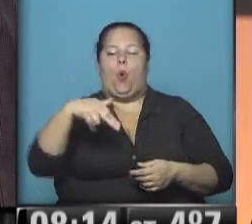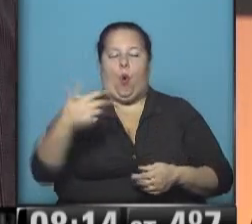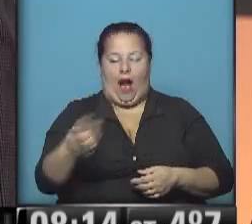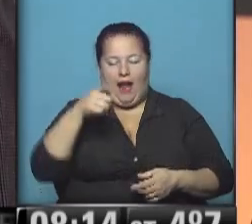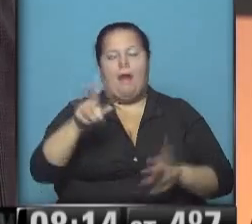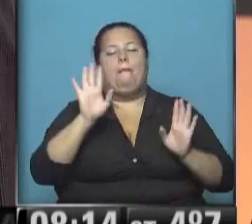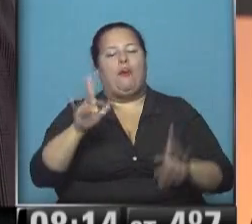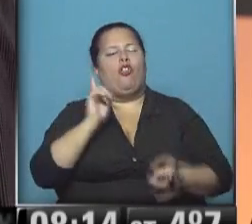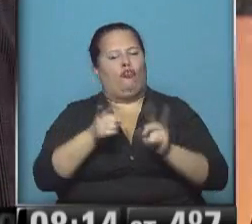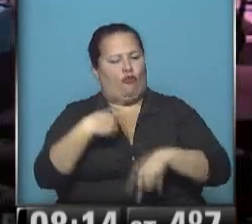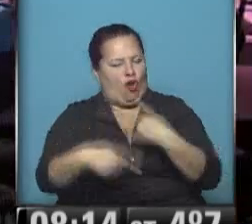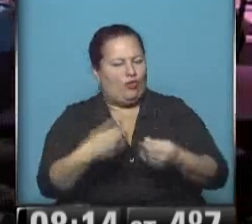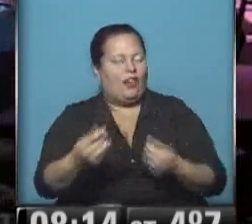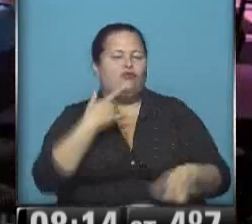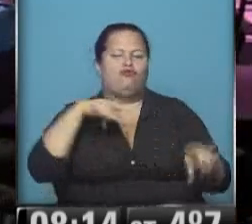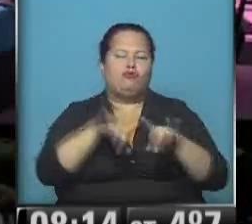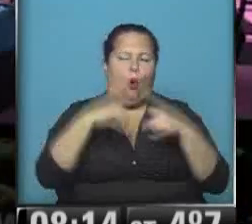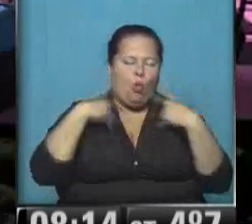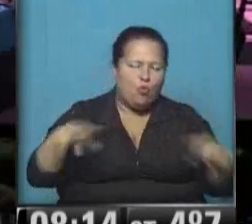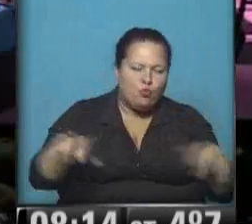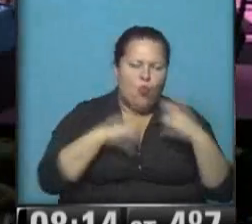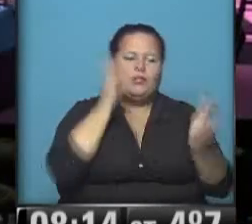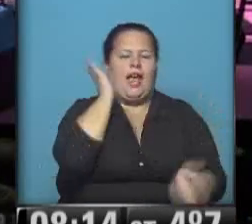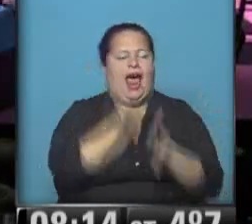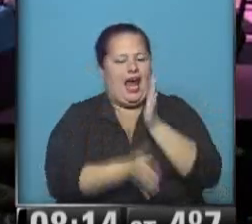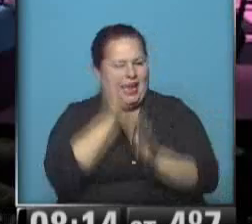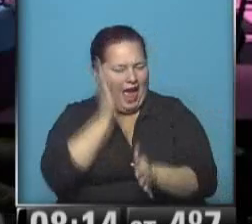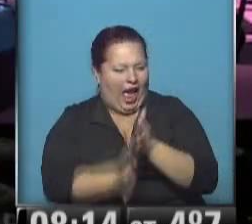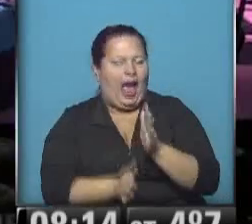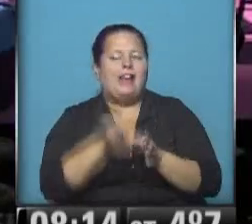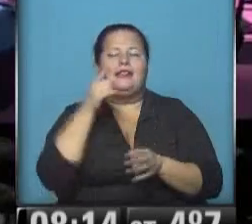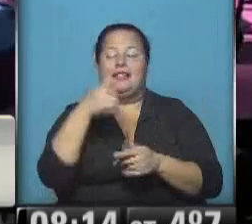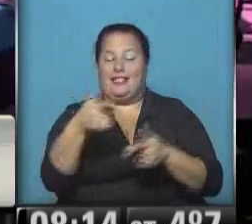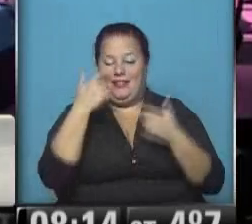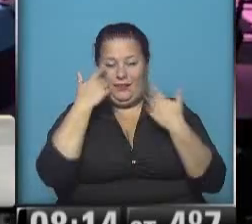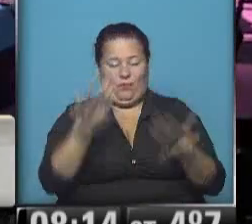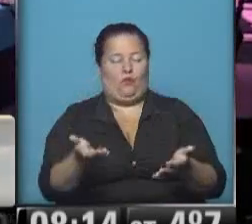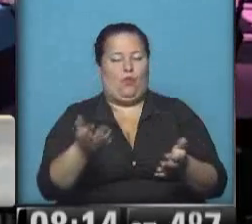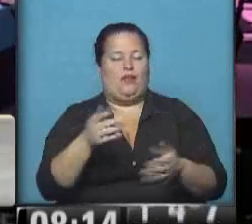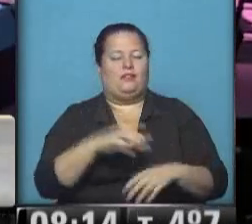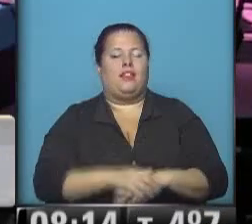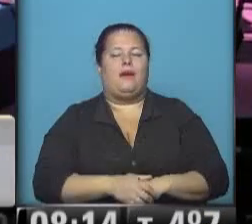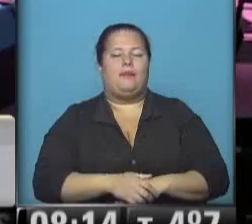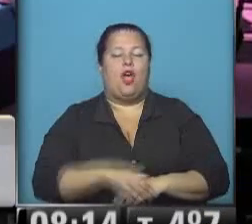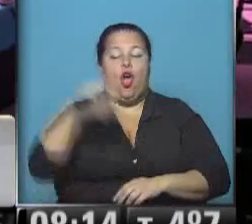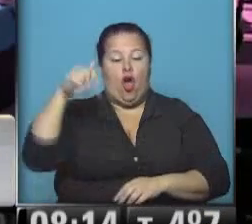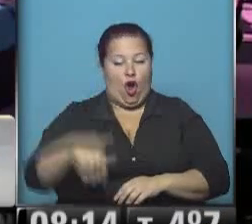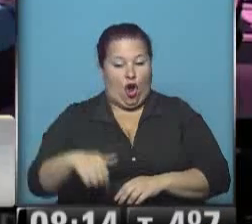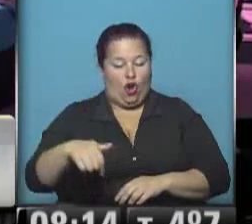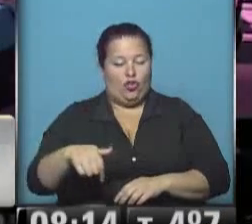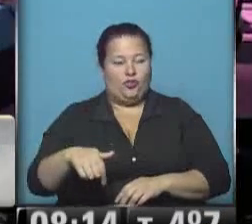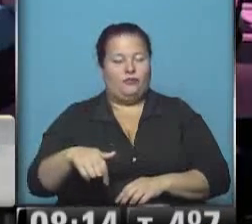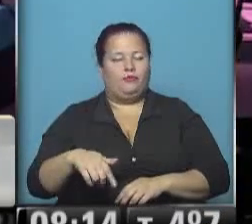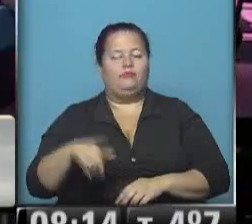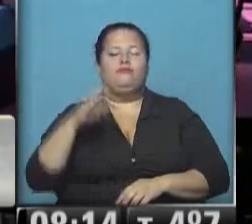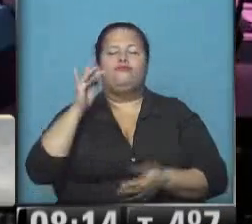pero continúa y continúa con shows musicales gratuitos como el que van a estar brindando hoy. Va a